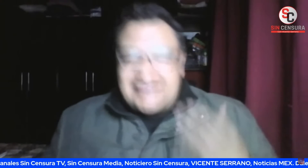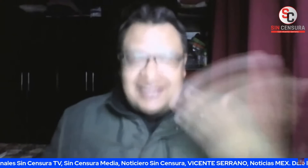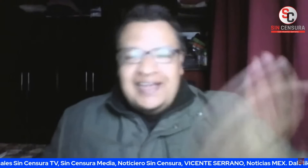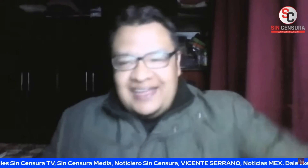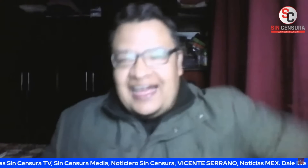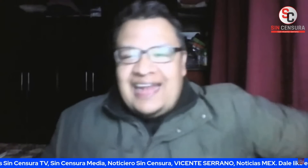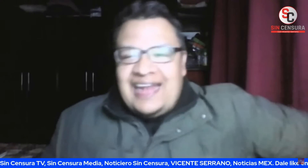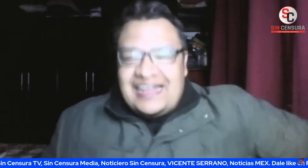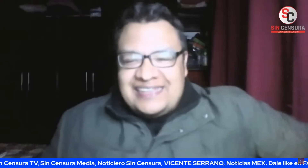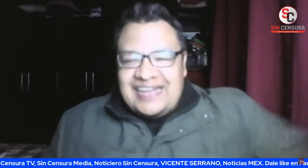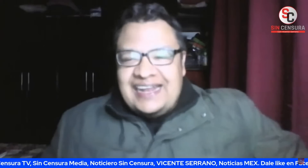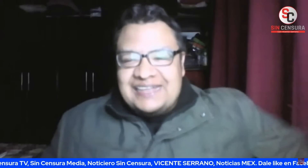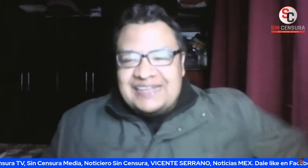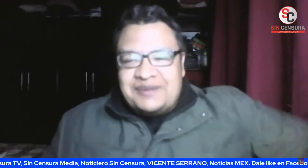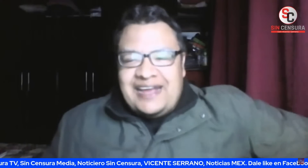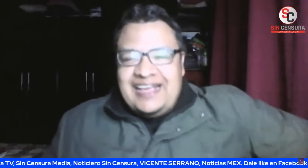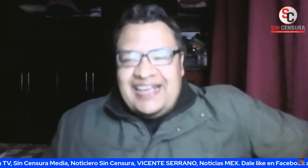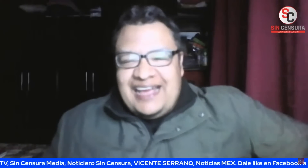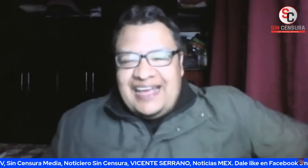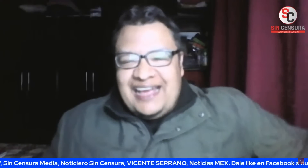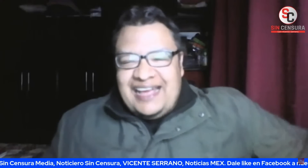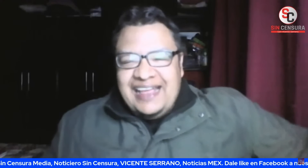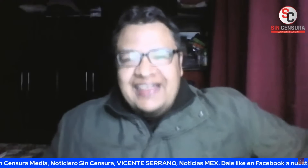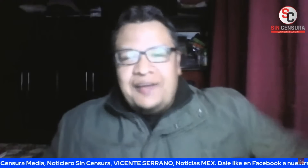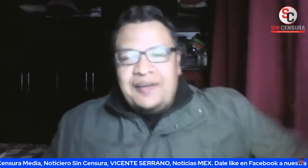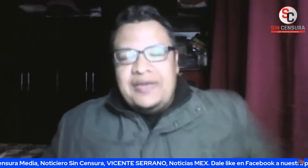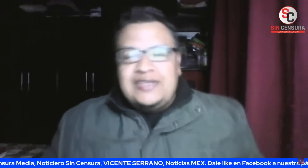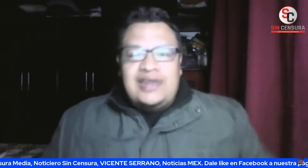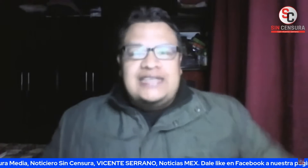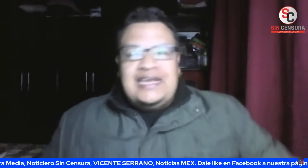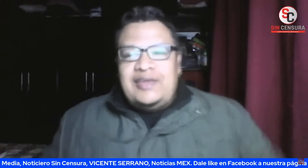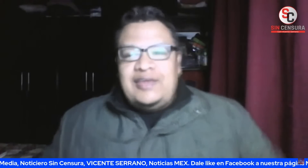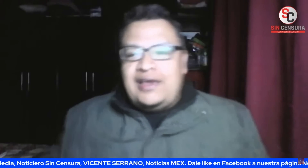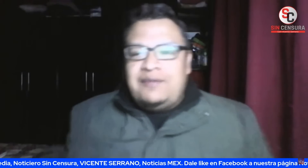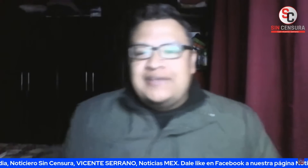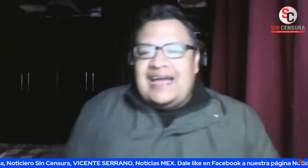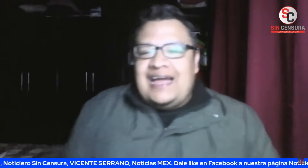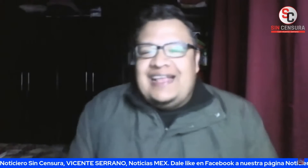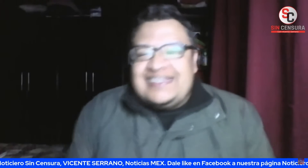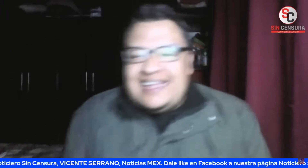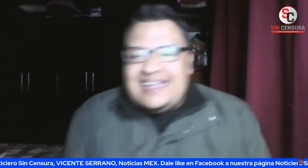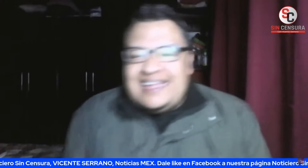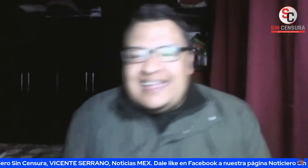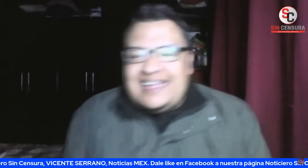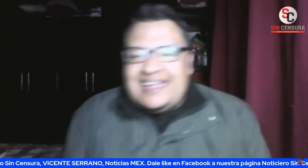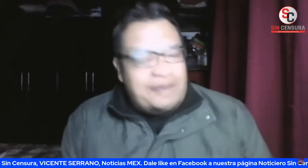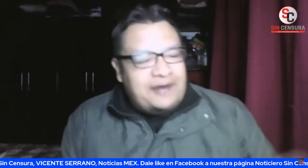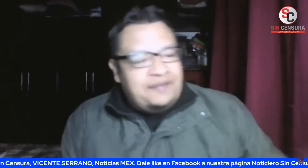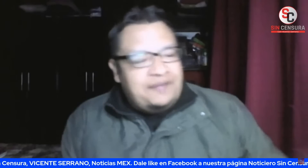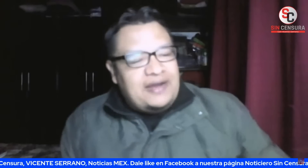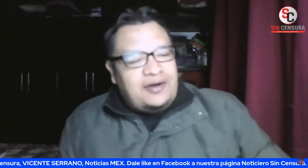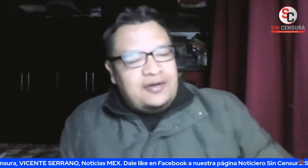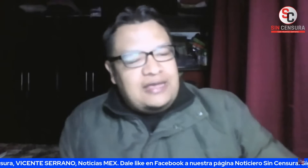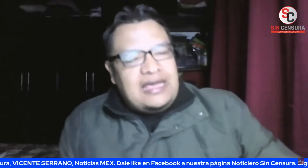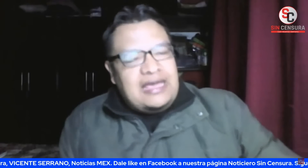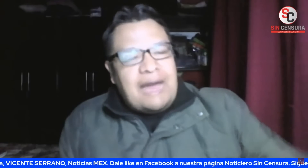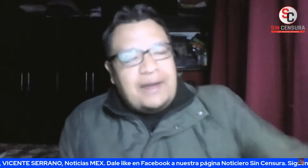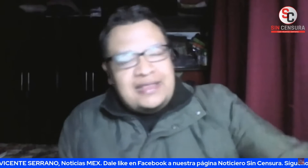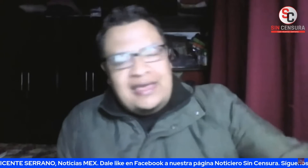Sí, andas por ahí. Como ya estoy restringido aquí, pues ya. No,